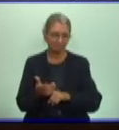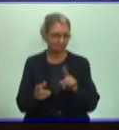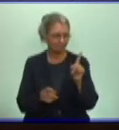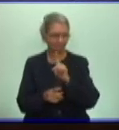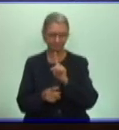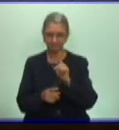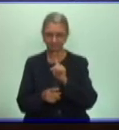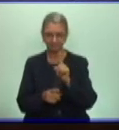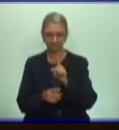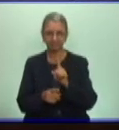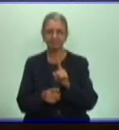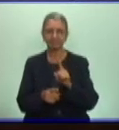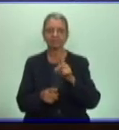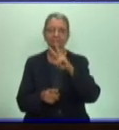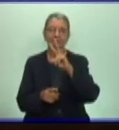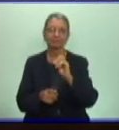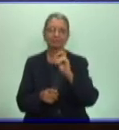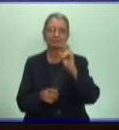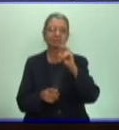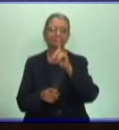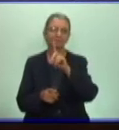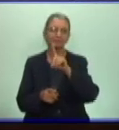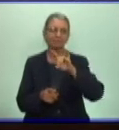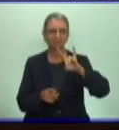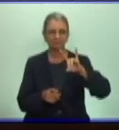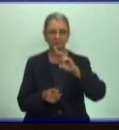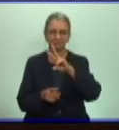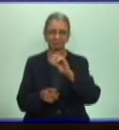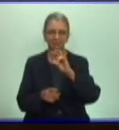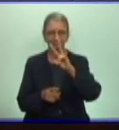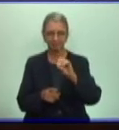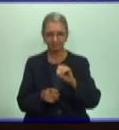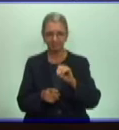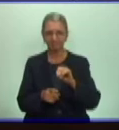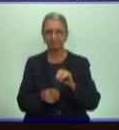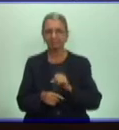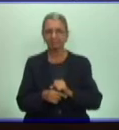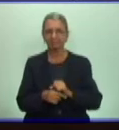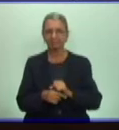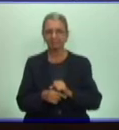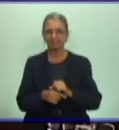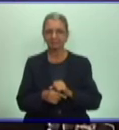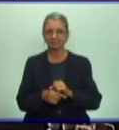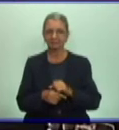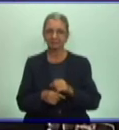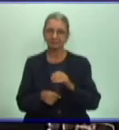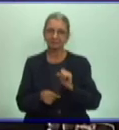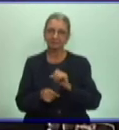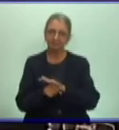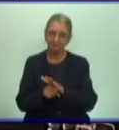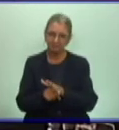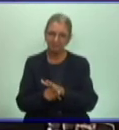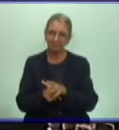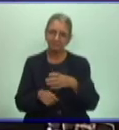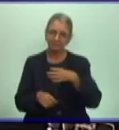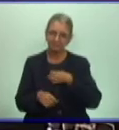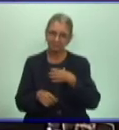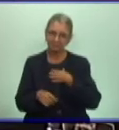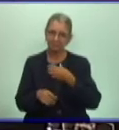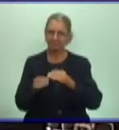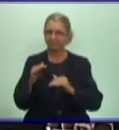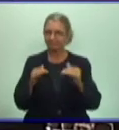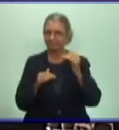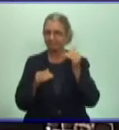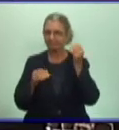que 2019-2020, a pesar de la COVID-19, tenga pues alumnos más integrales y con mayores